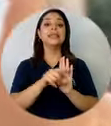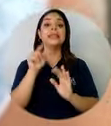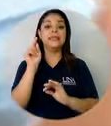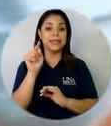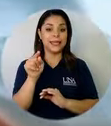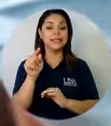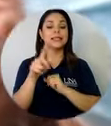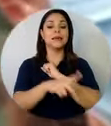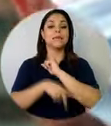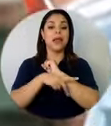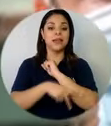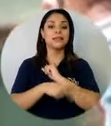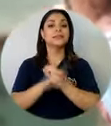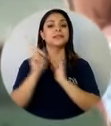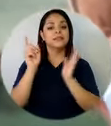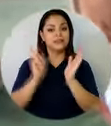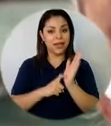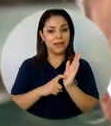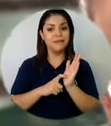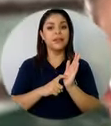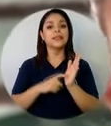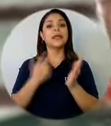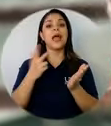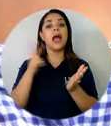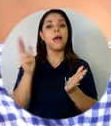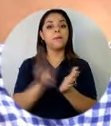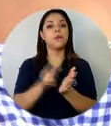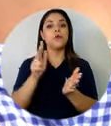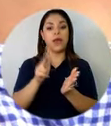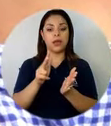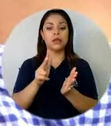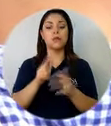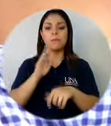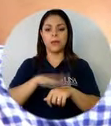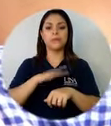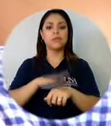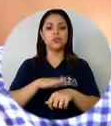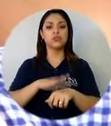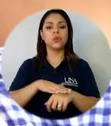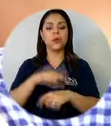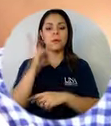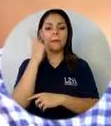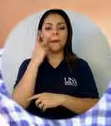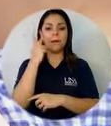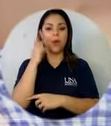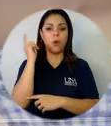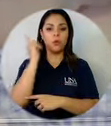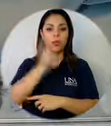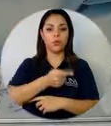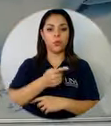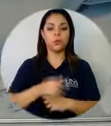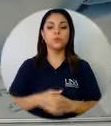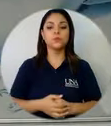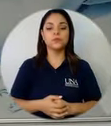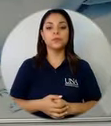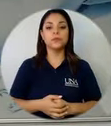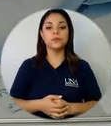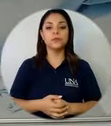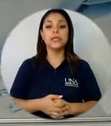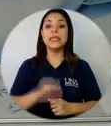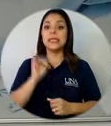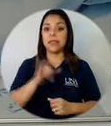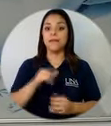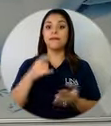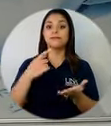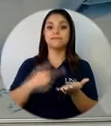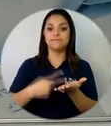creo que ahí el país tiene una enorme deuda por la falta de aprobación de una licencia de paternidad obligatoria. Y yo creo que eso ya el país